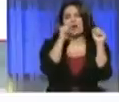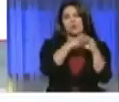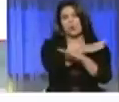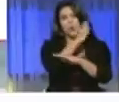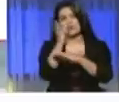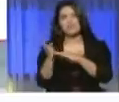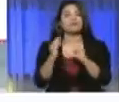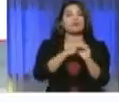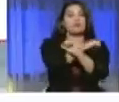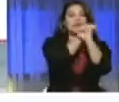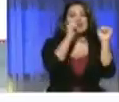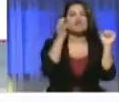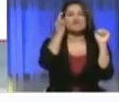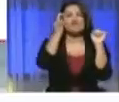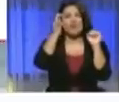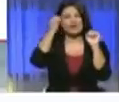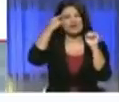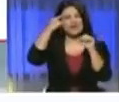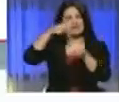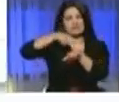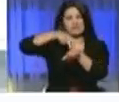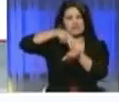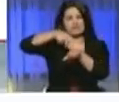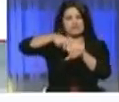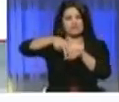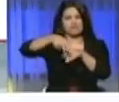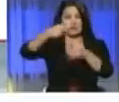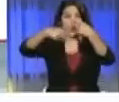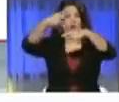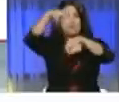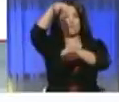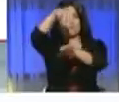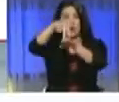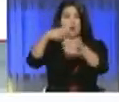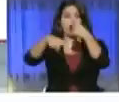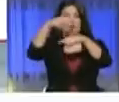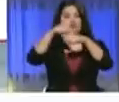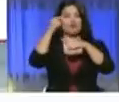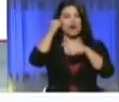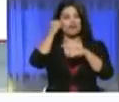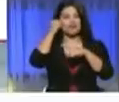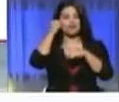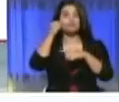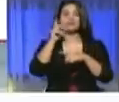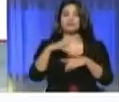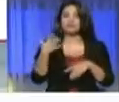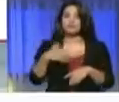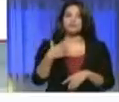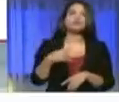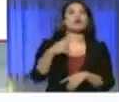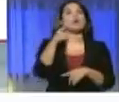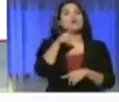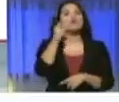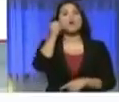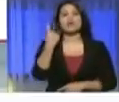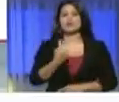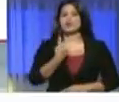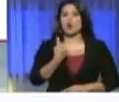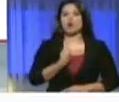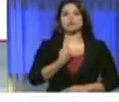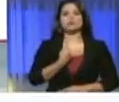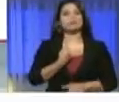Jessica López, solita ella, compitiendo con las gigantes del mundo,